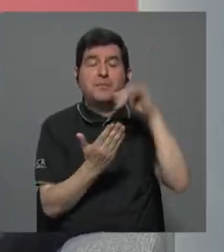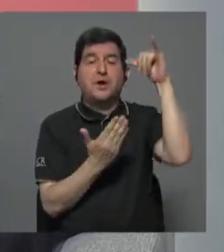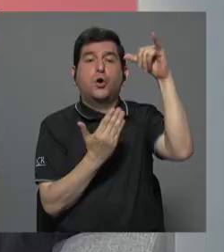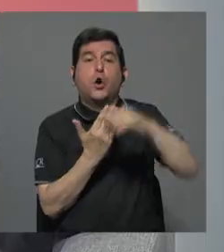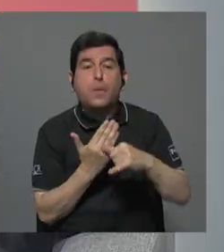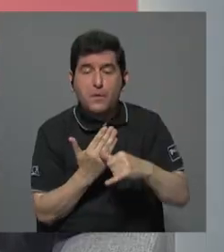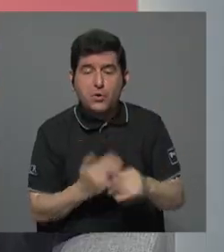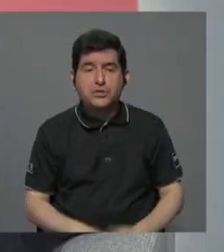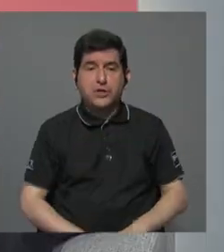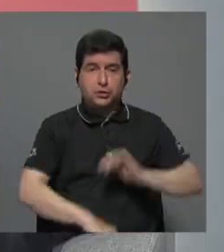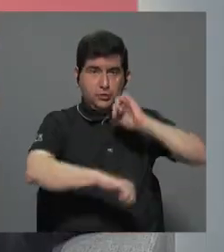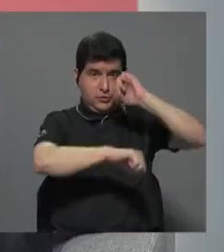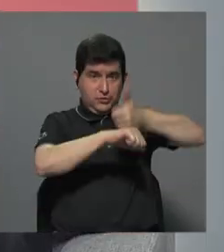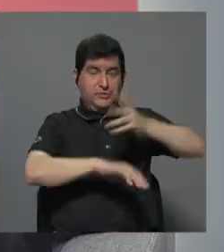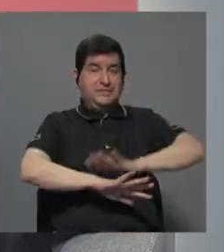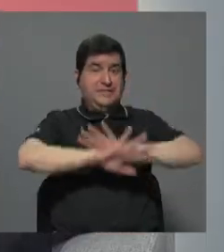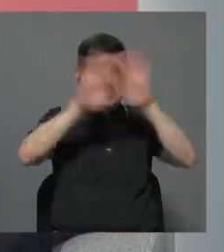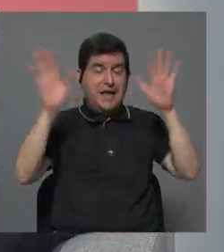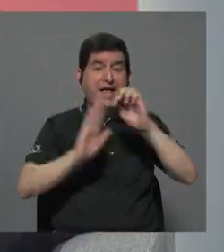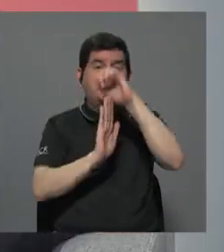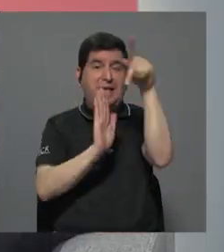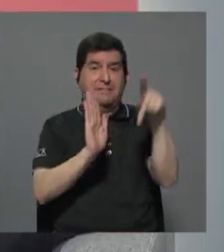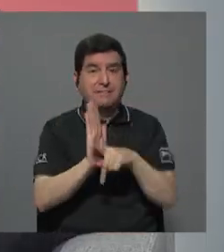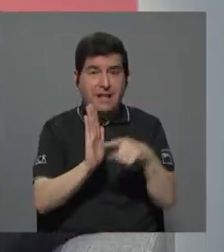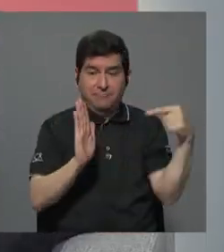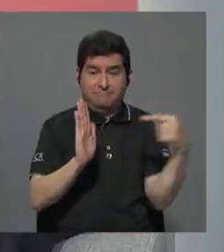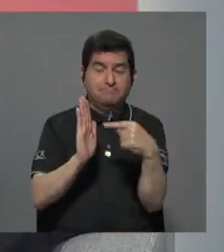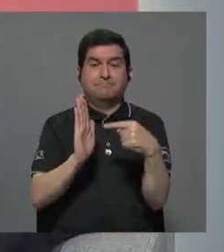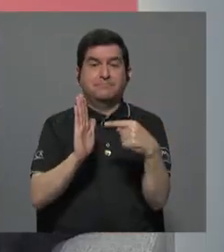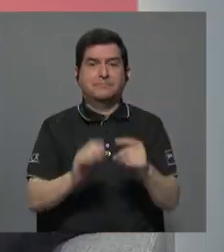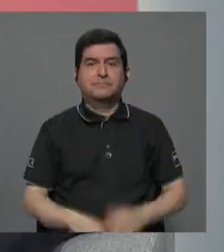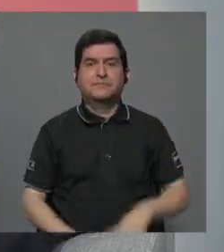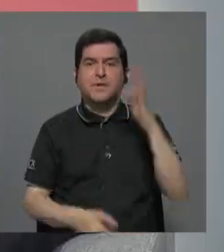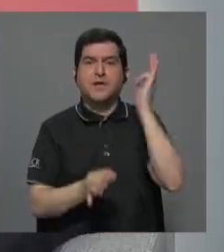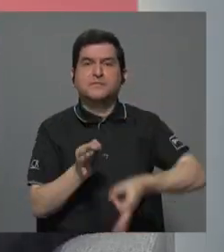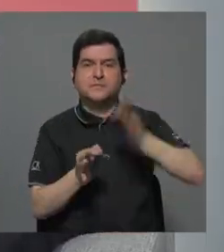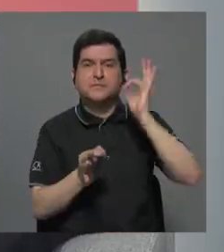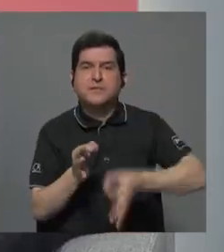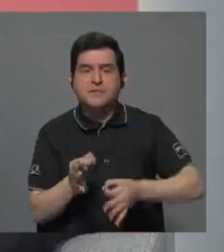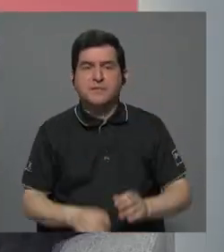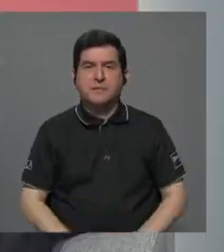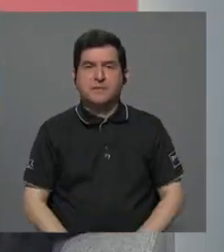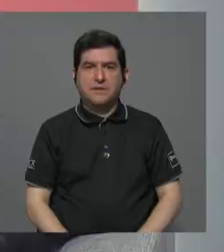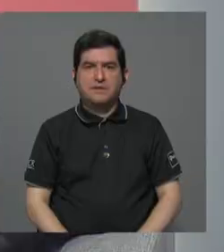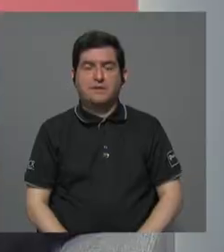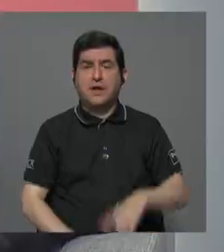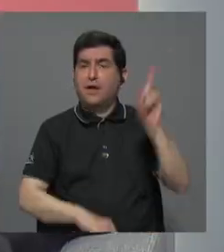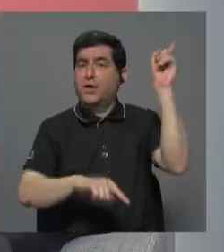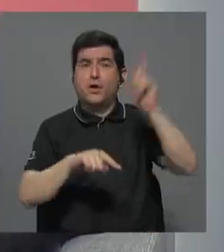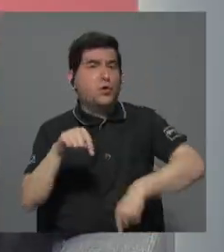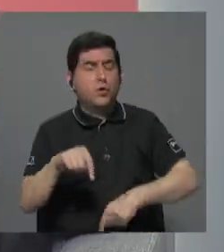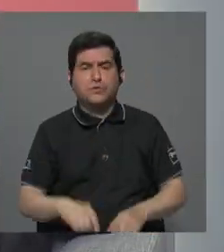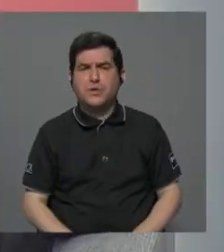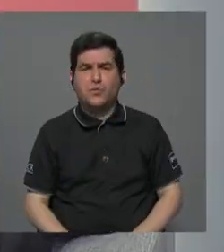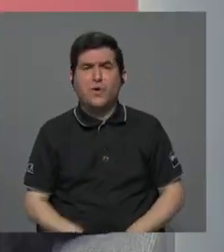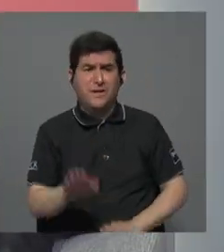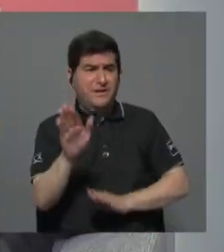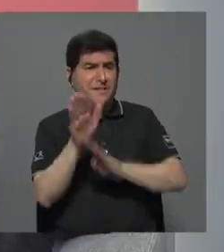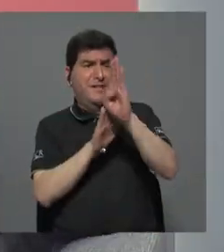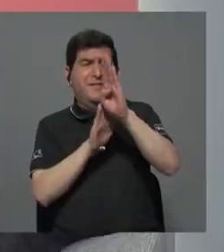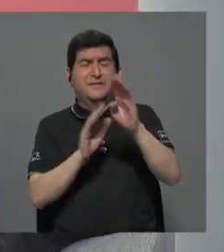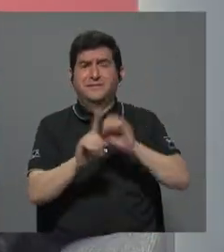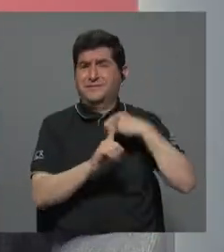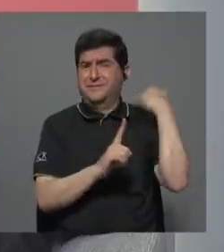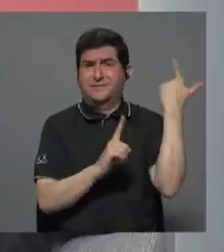específicos que se establecen claramente en la constitución porque simple y sencillamente no puede haber un desarrollo